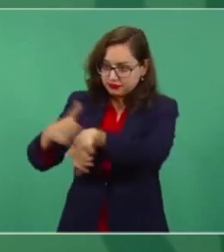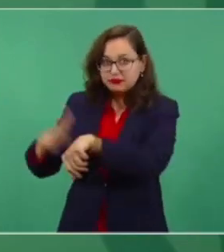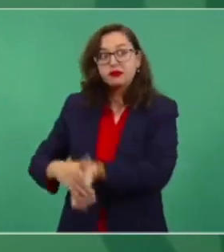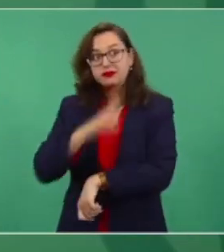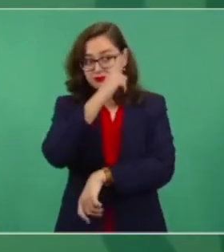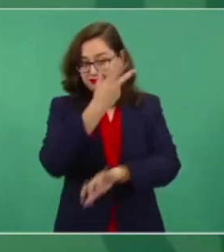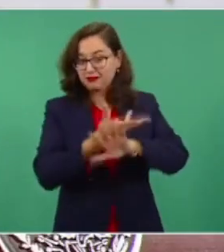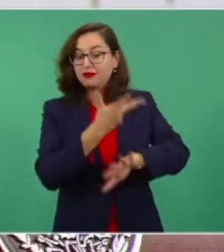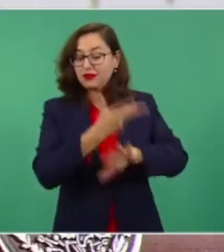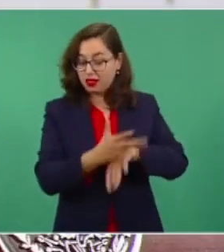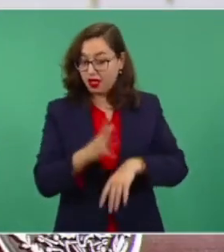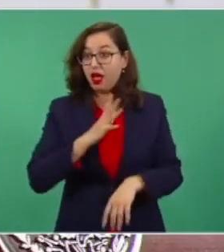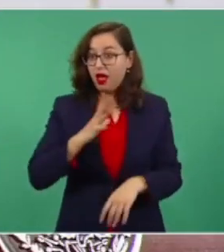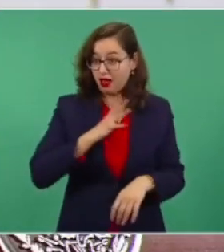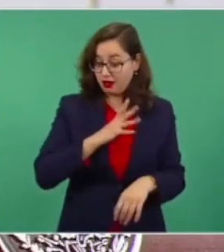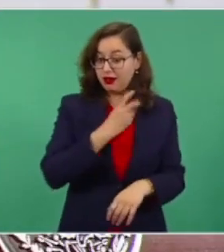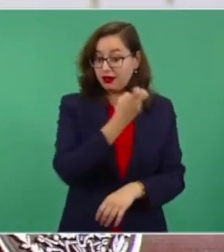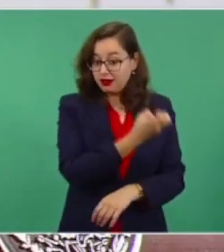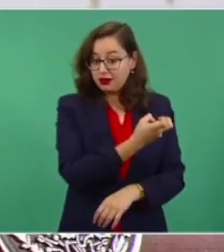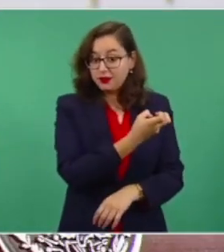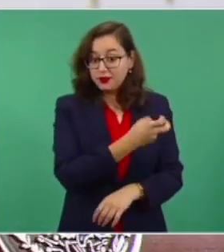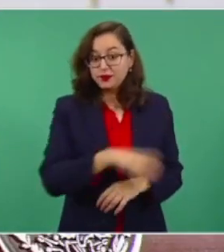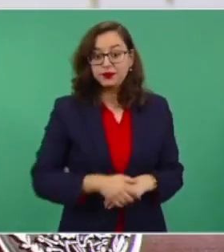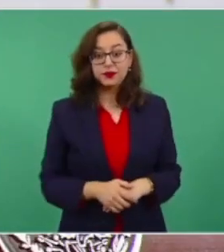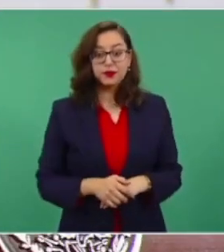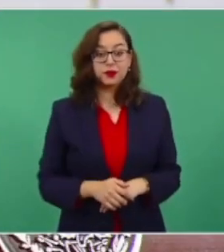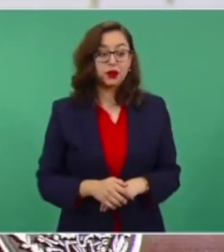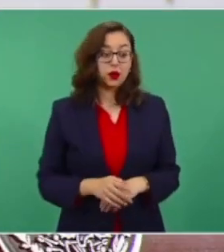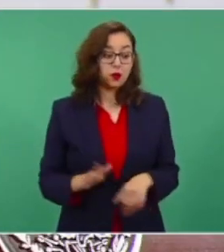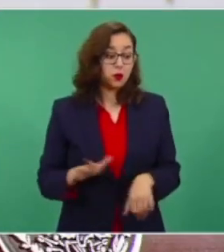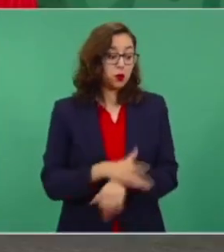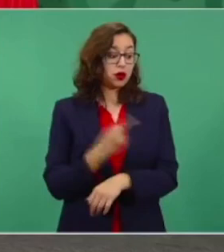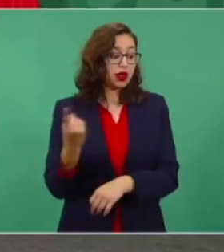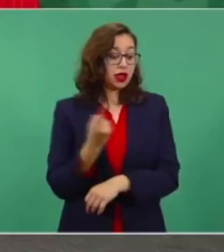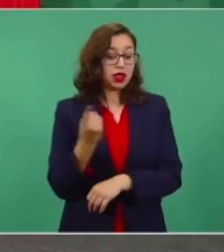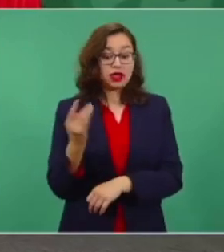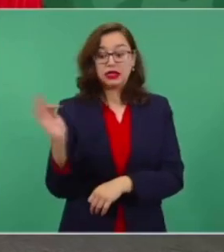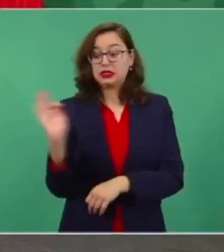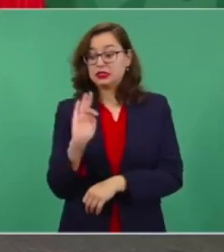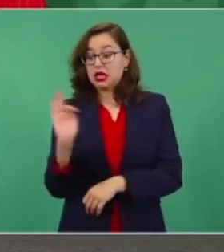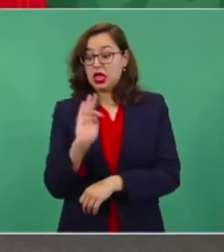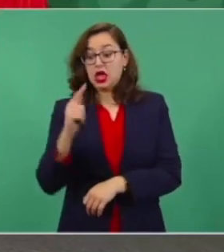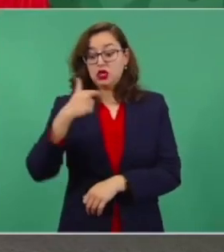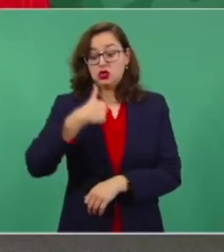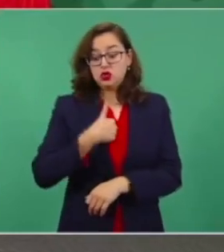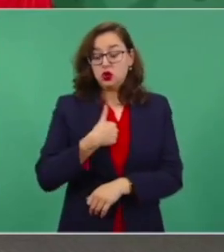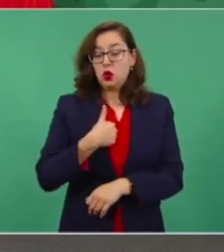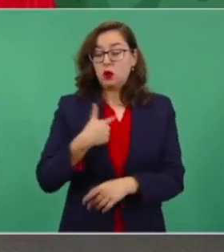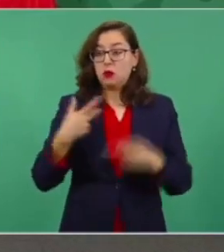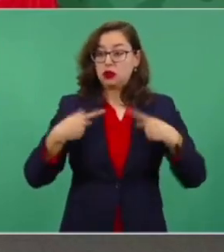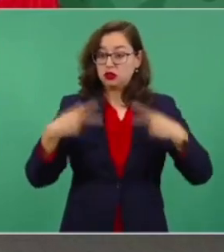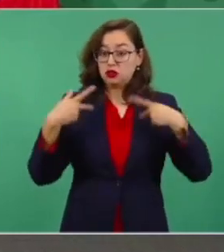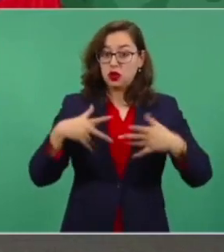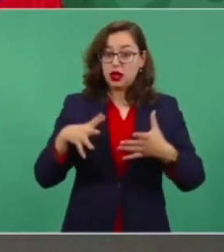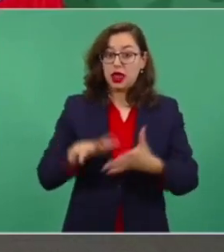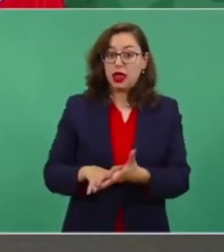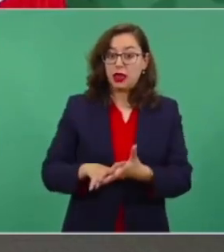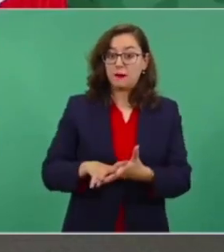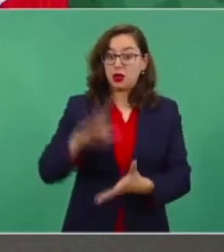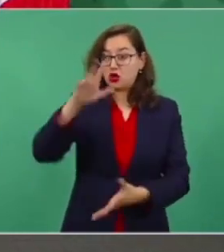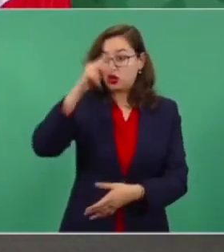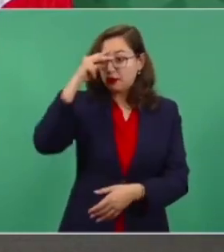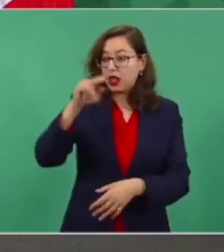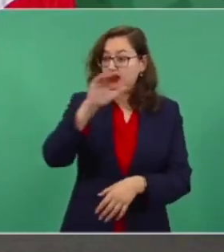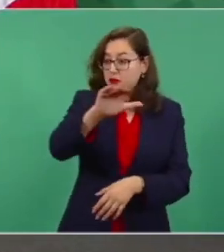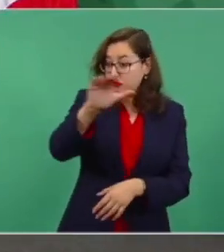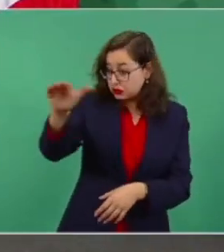esto, porque si le pregunto o le preguntamos a la mayoría de los mexicanos si sabía,